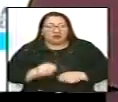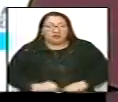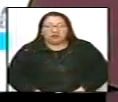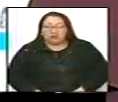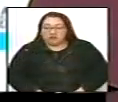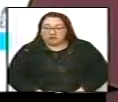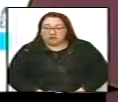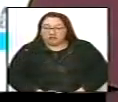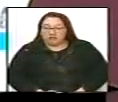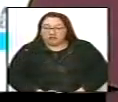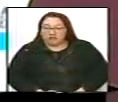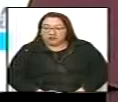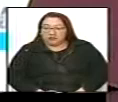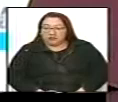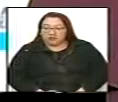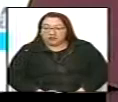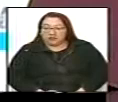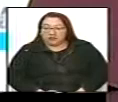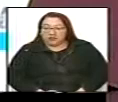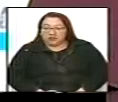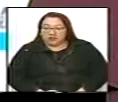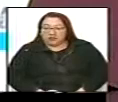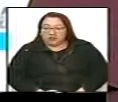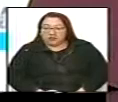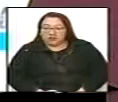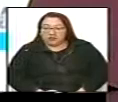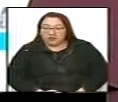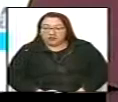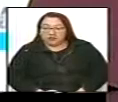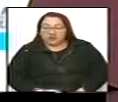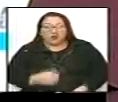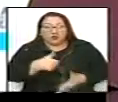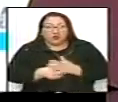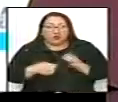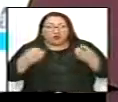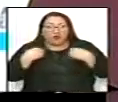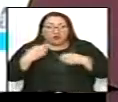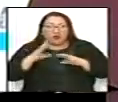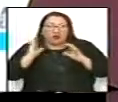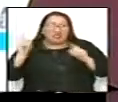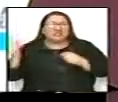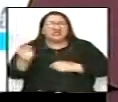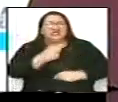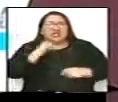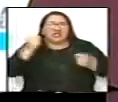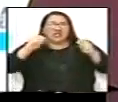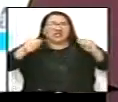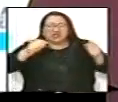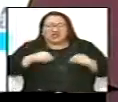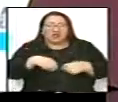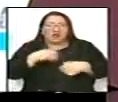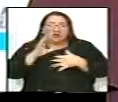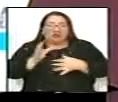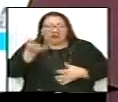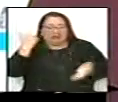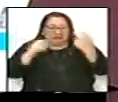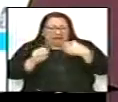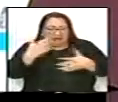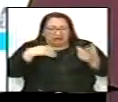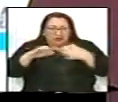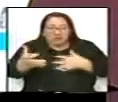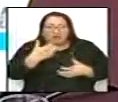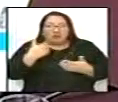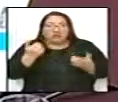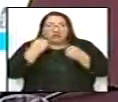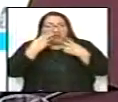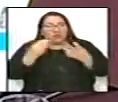fiscal sustrayendo documentos de una oficina que está lacrada, que está bajo investigación, realmente